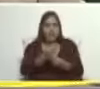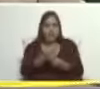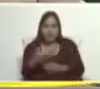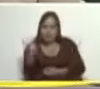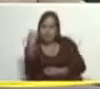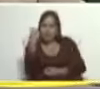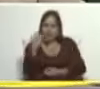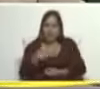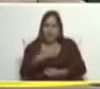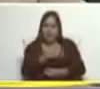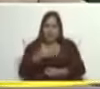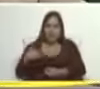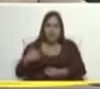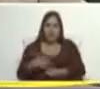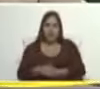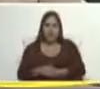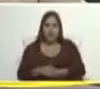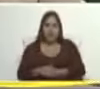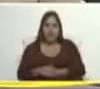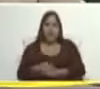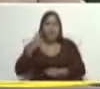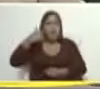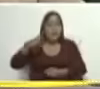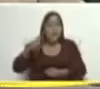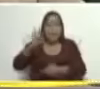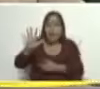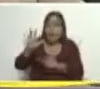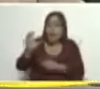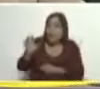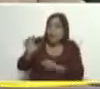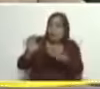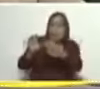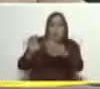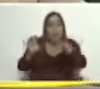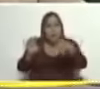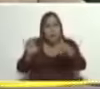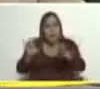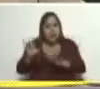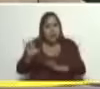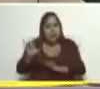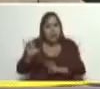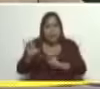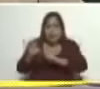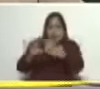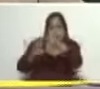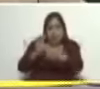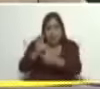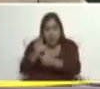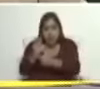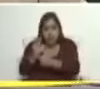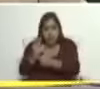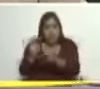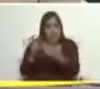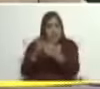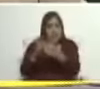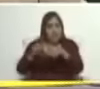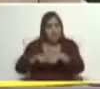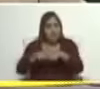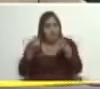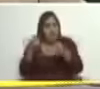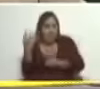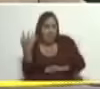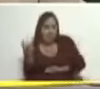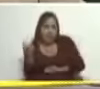puño como yo quiero, sino que la mano va a estar abierta y de esa manera mis dedos se van a